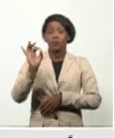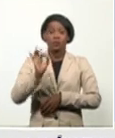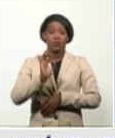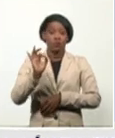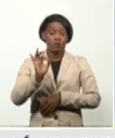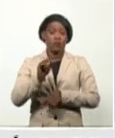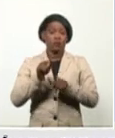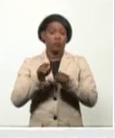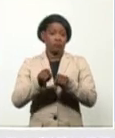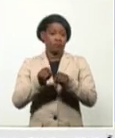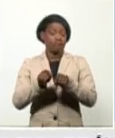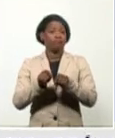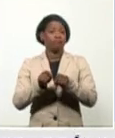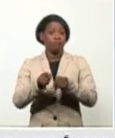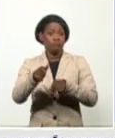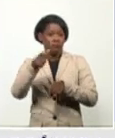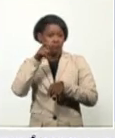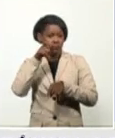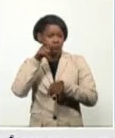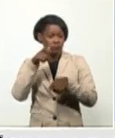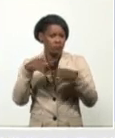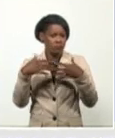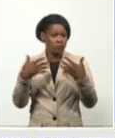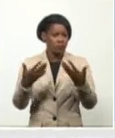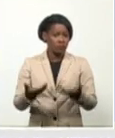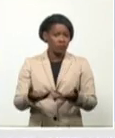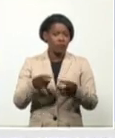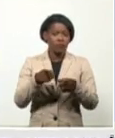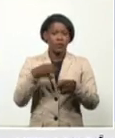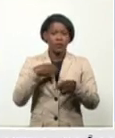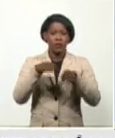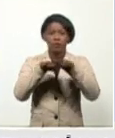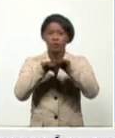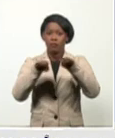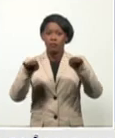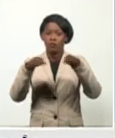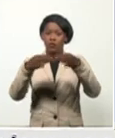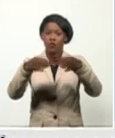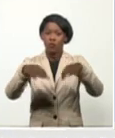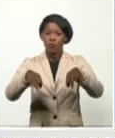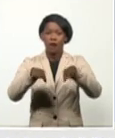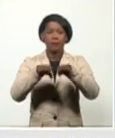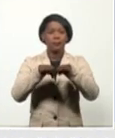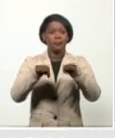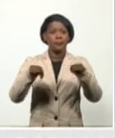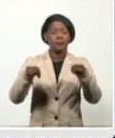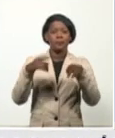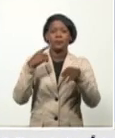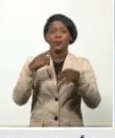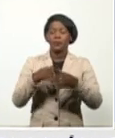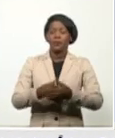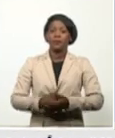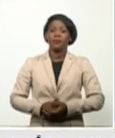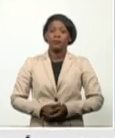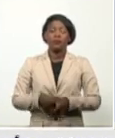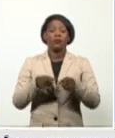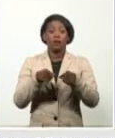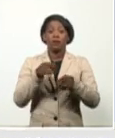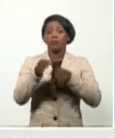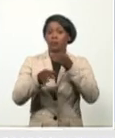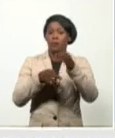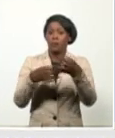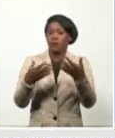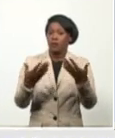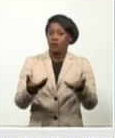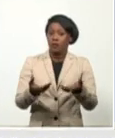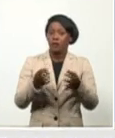indicador favorable, tienen una evolución clínica estable, lo cual habla mucho del